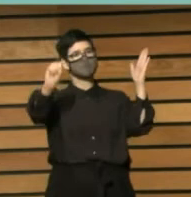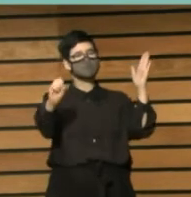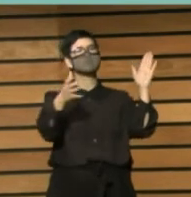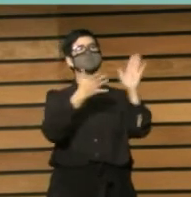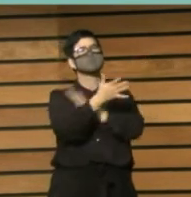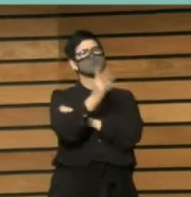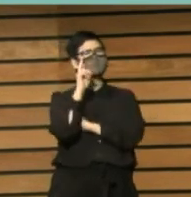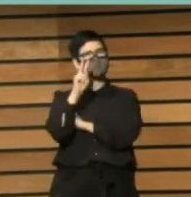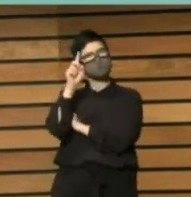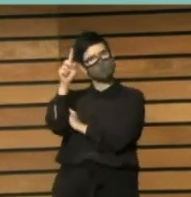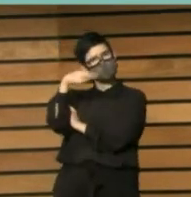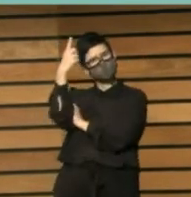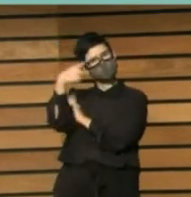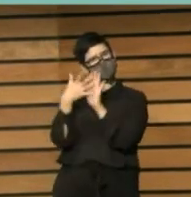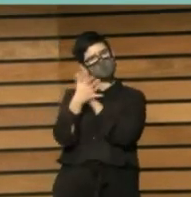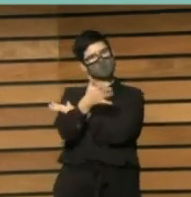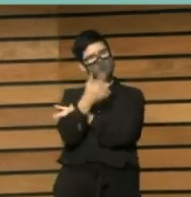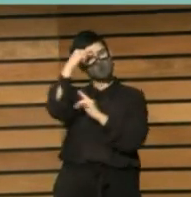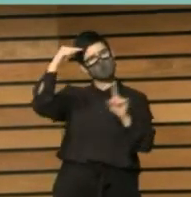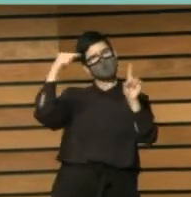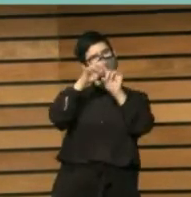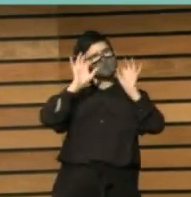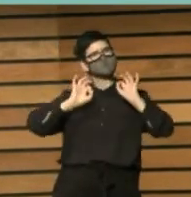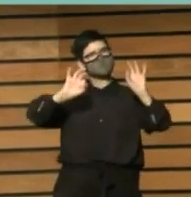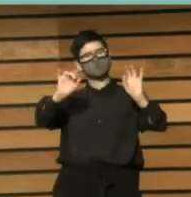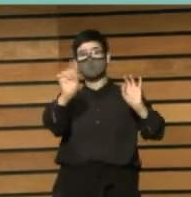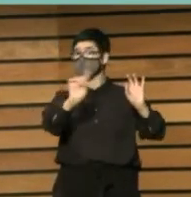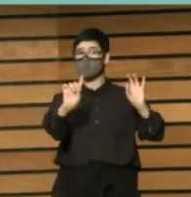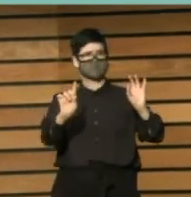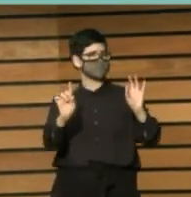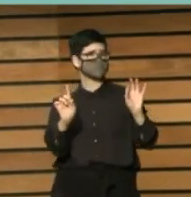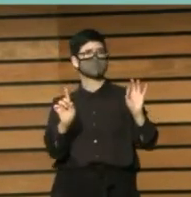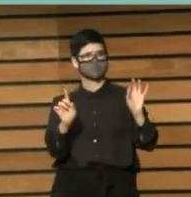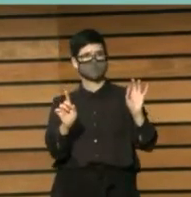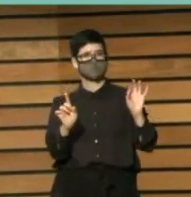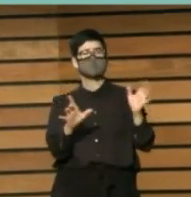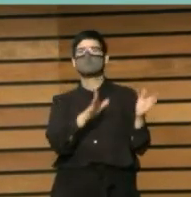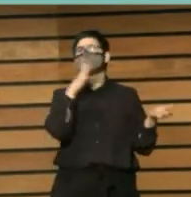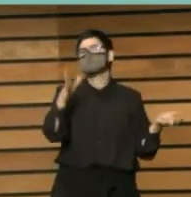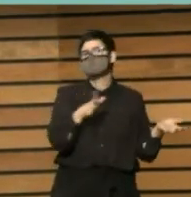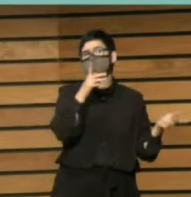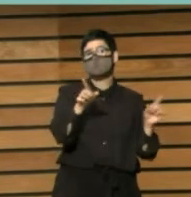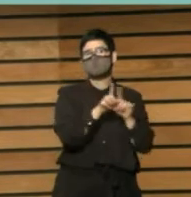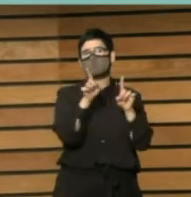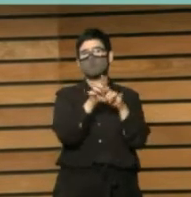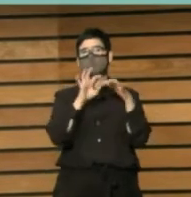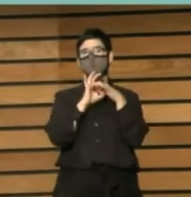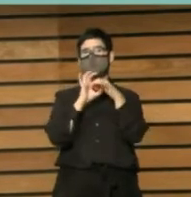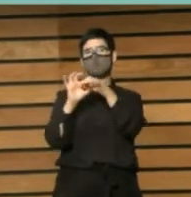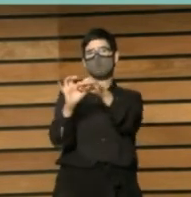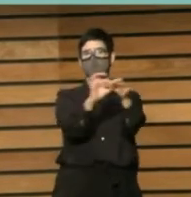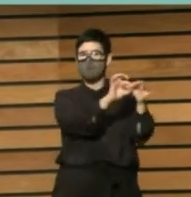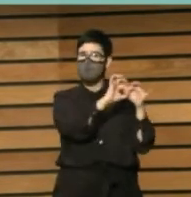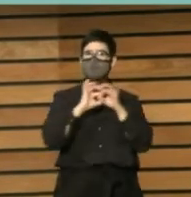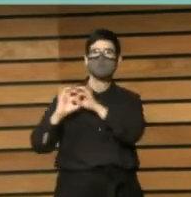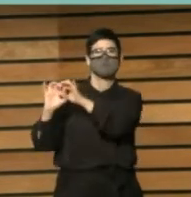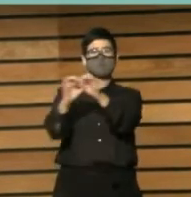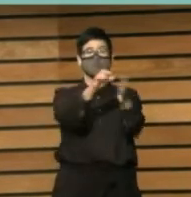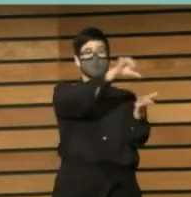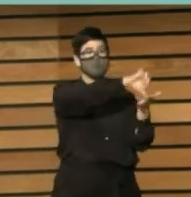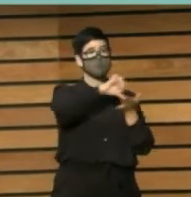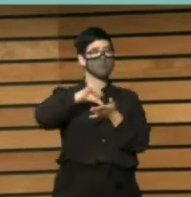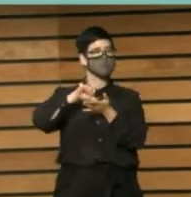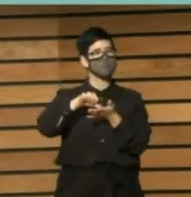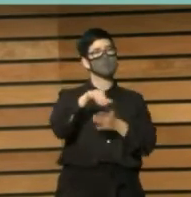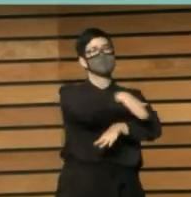no es en sí un objetivo específico. Por eso hay una alianza desde las ciudades y gobiernos